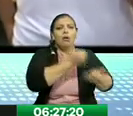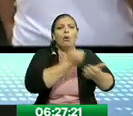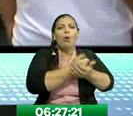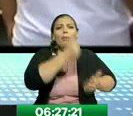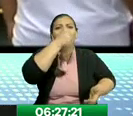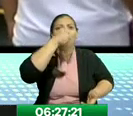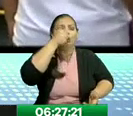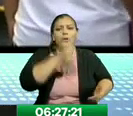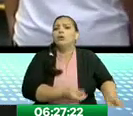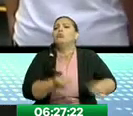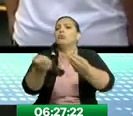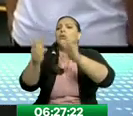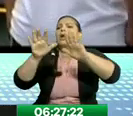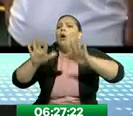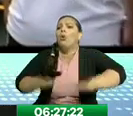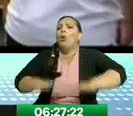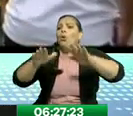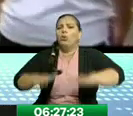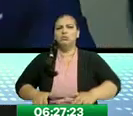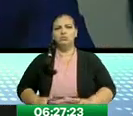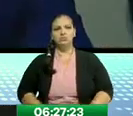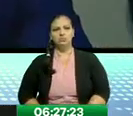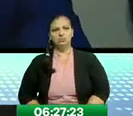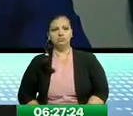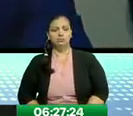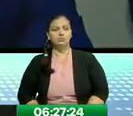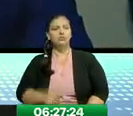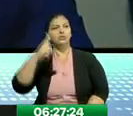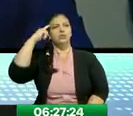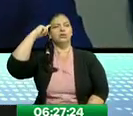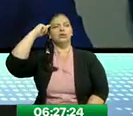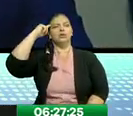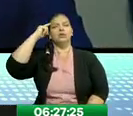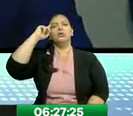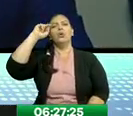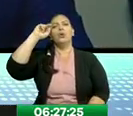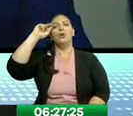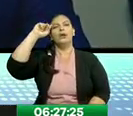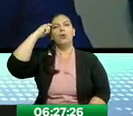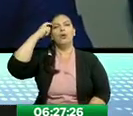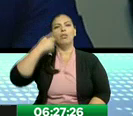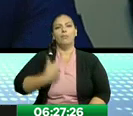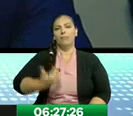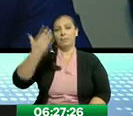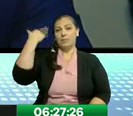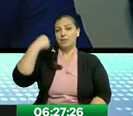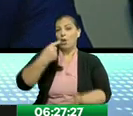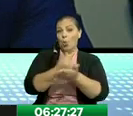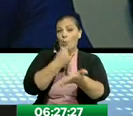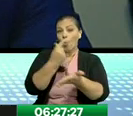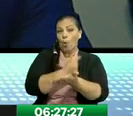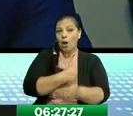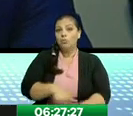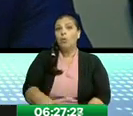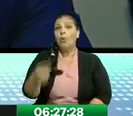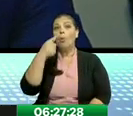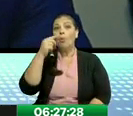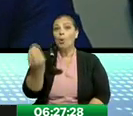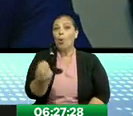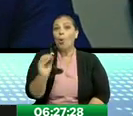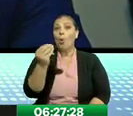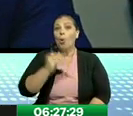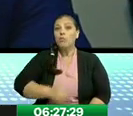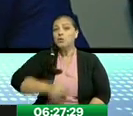Dios mío. Y bueno, casos como esos hay. Tranquilícese, mi querido. Entonces, yo pienso que esto lo están tomando muy a la ligera. Uh-huh. Hoy está el señor,